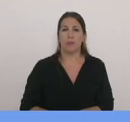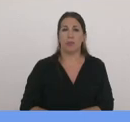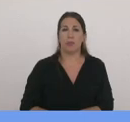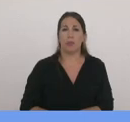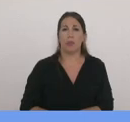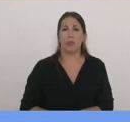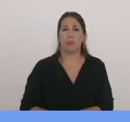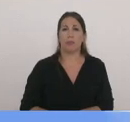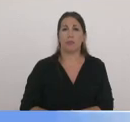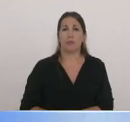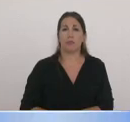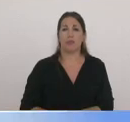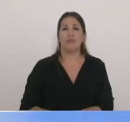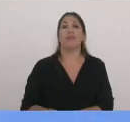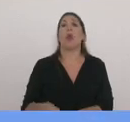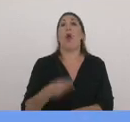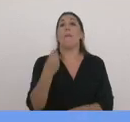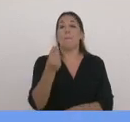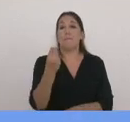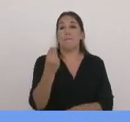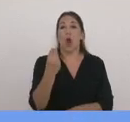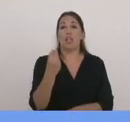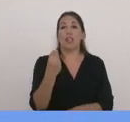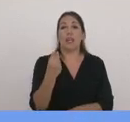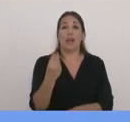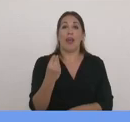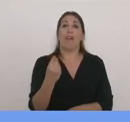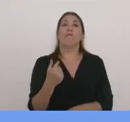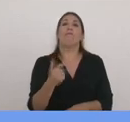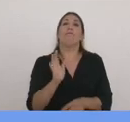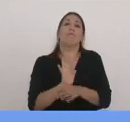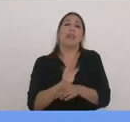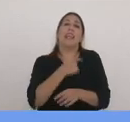mis padres nos quisieron proteger a los que estábamos vivos.